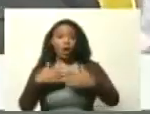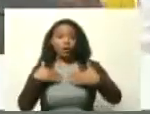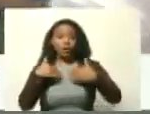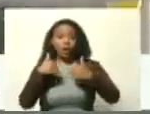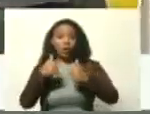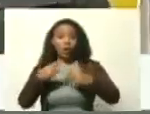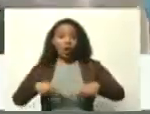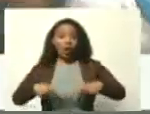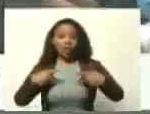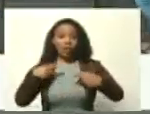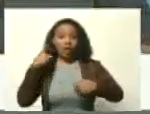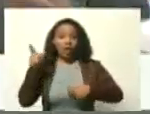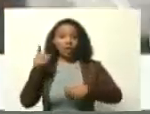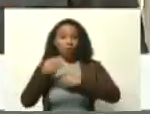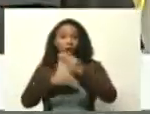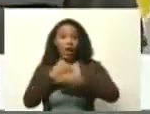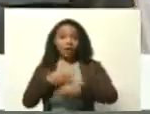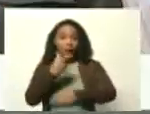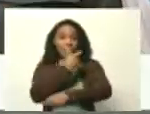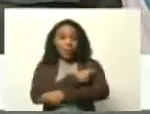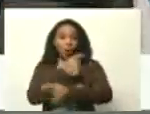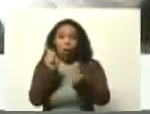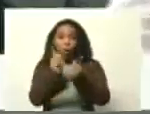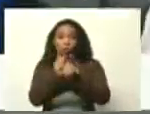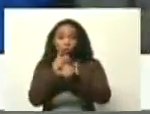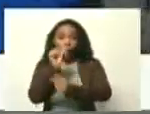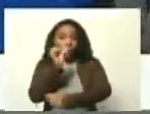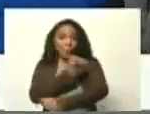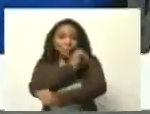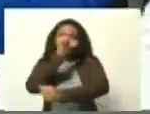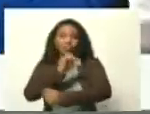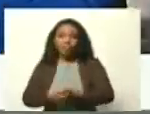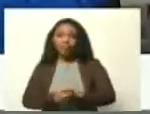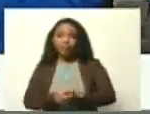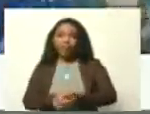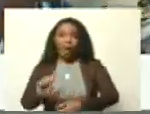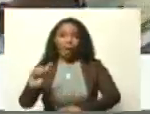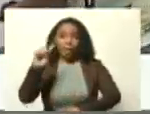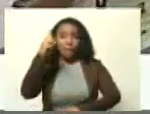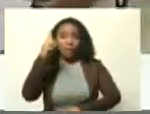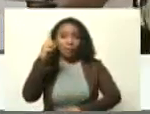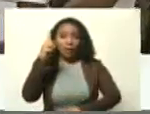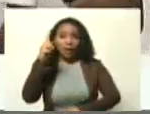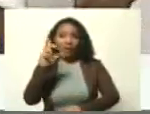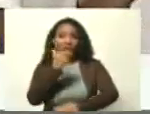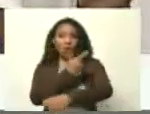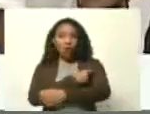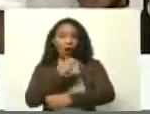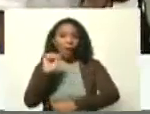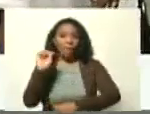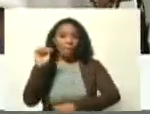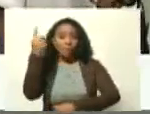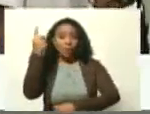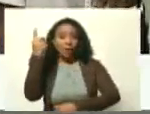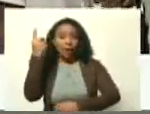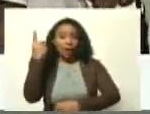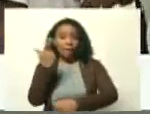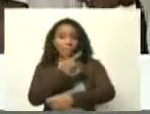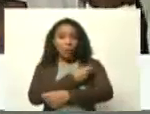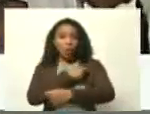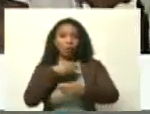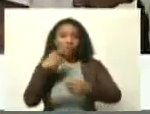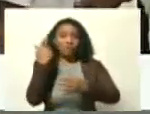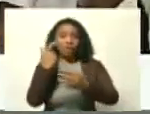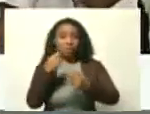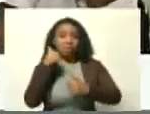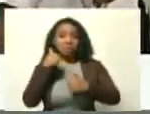vida. Ese es el llamado para todos y para todas. La primera dosis, estamos entonces en el esquema primario de vacunación,